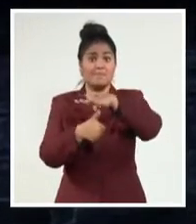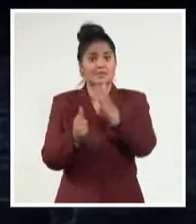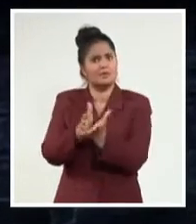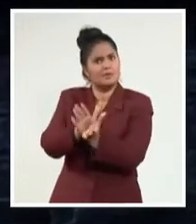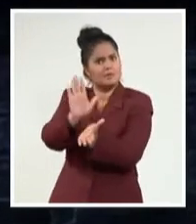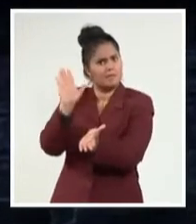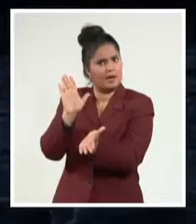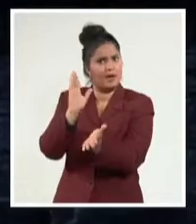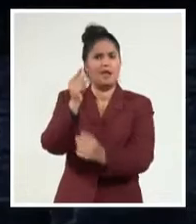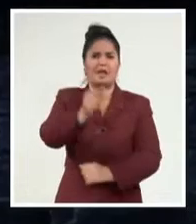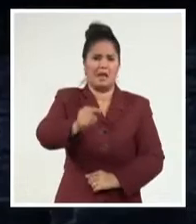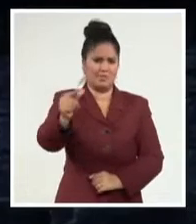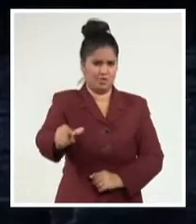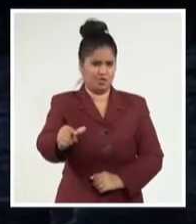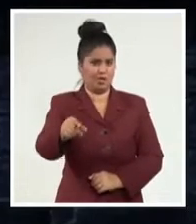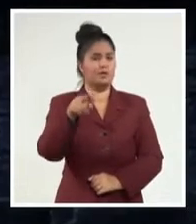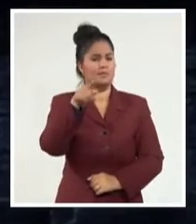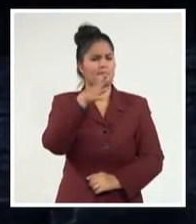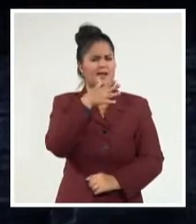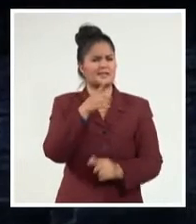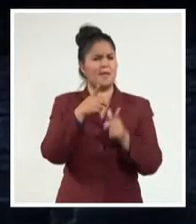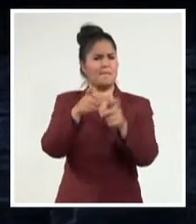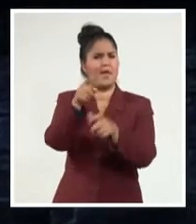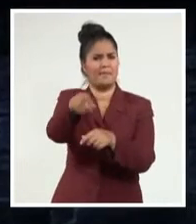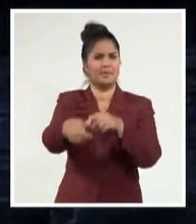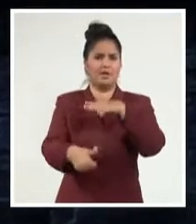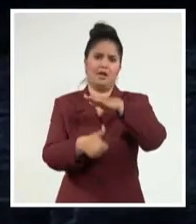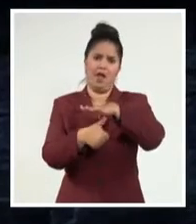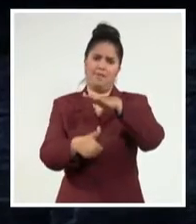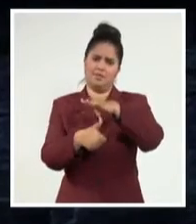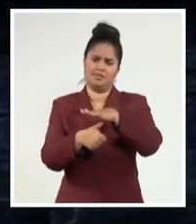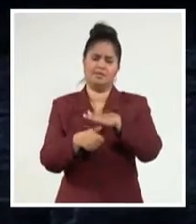son los peruanos de a pie los que le pasarán factura. Así como le cuento, buenas tardes.